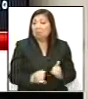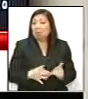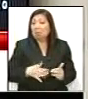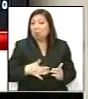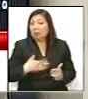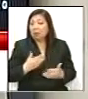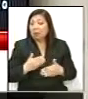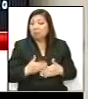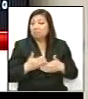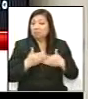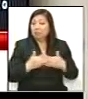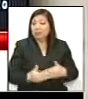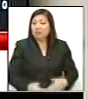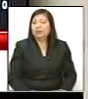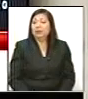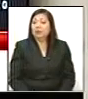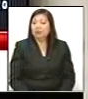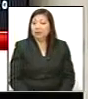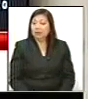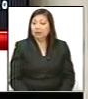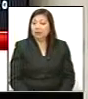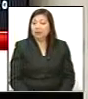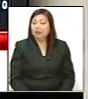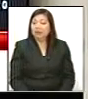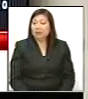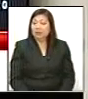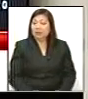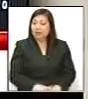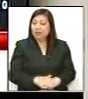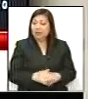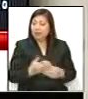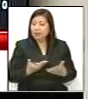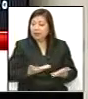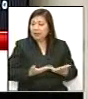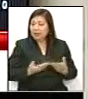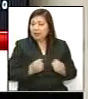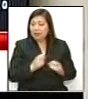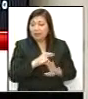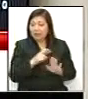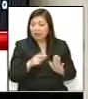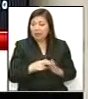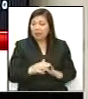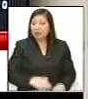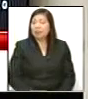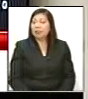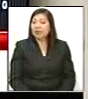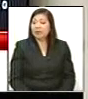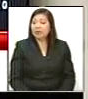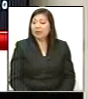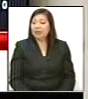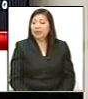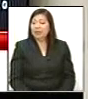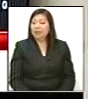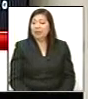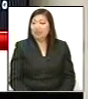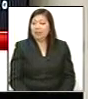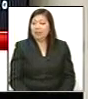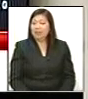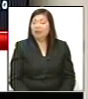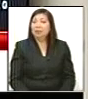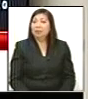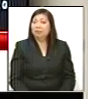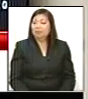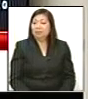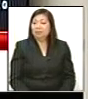pueda posteriormente realizar la votación correspondiente al proyecto de ley mencionado